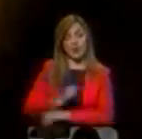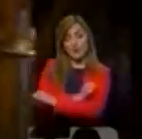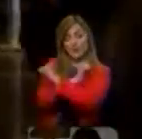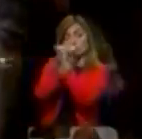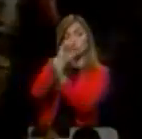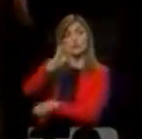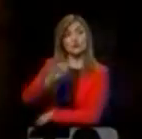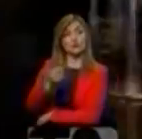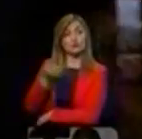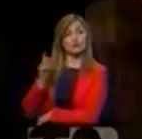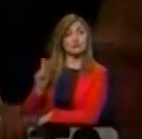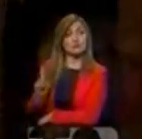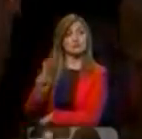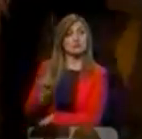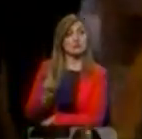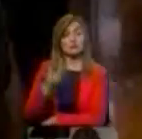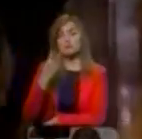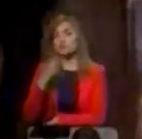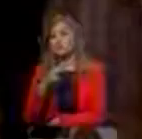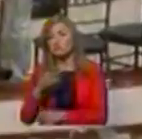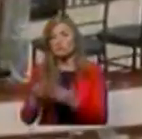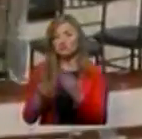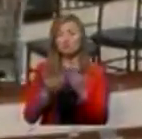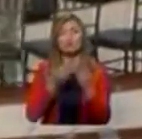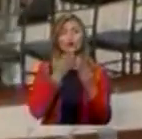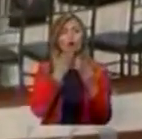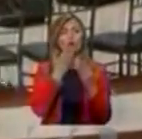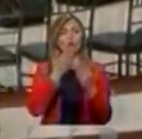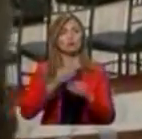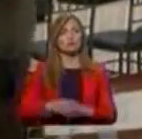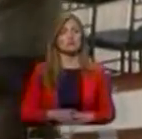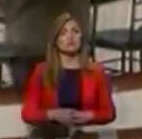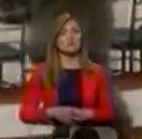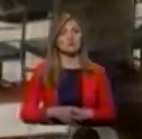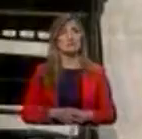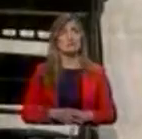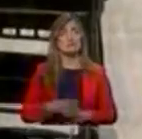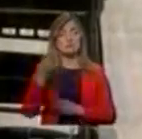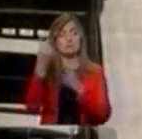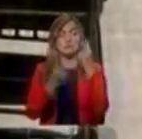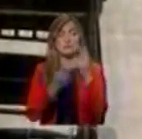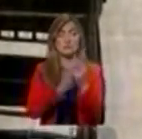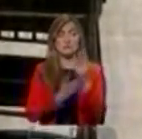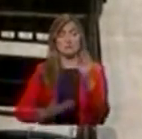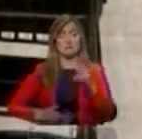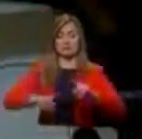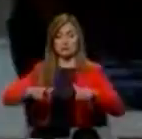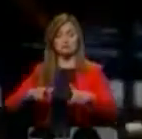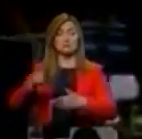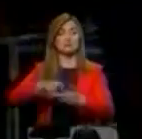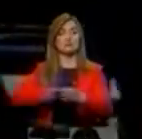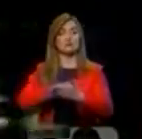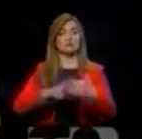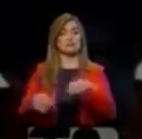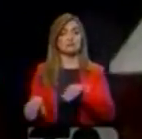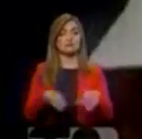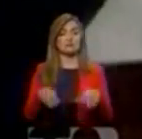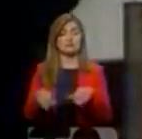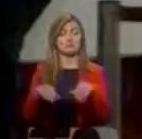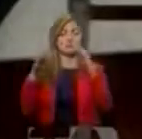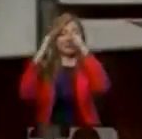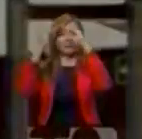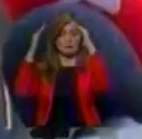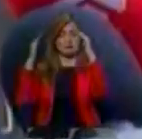de este jueves para hacer un repaso de la ceremonia y a última hora se canceló la visita del presidente Moreno por actividades en el Palacio